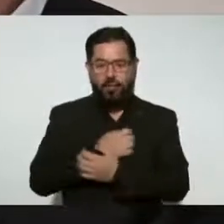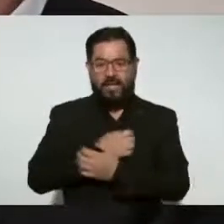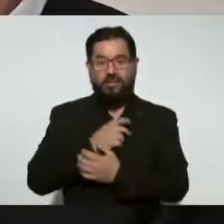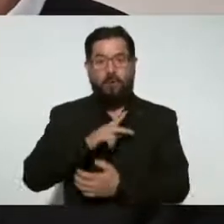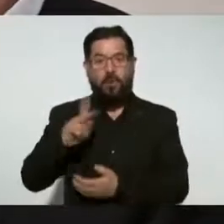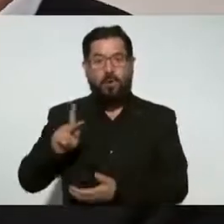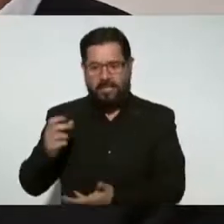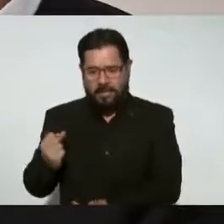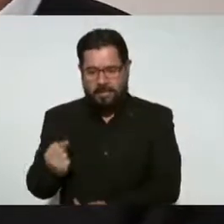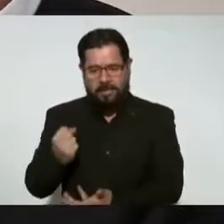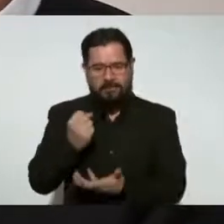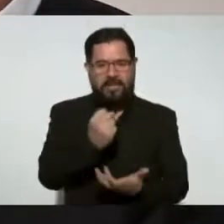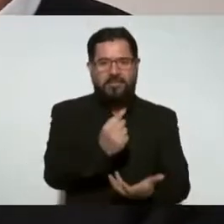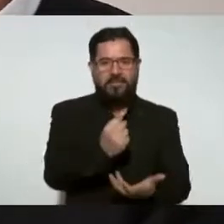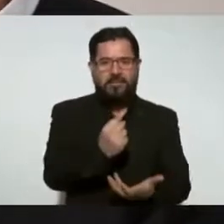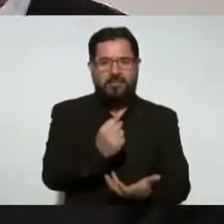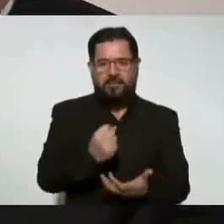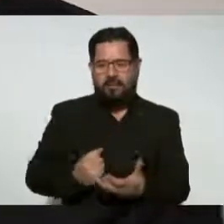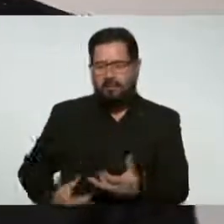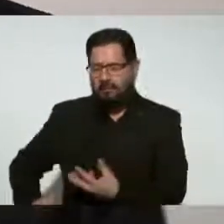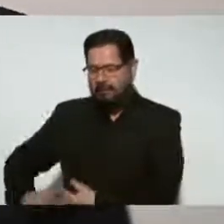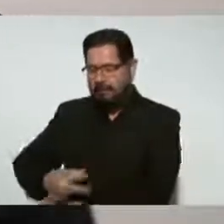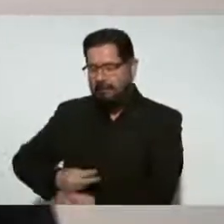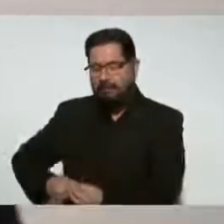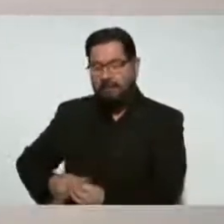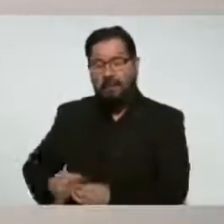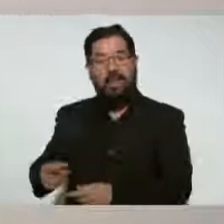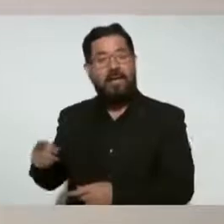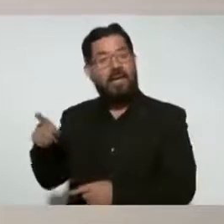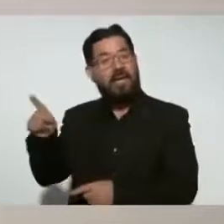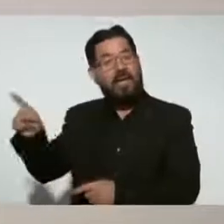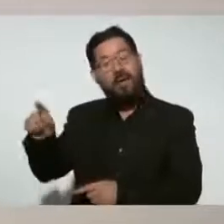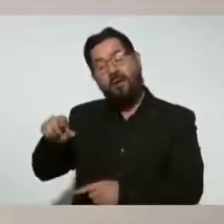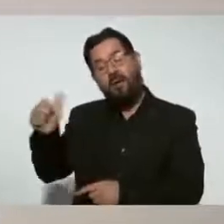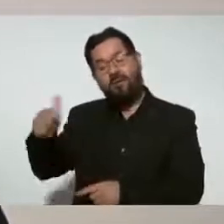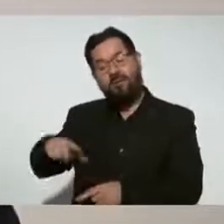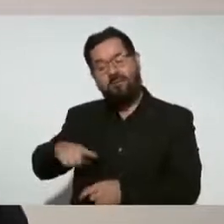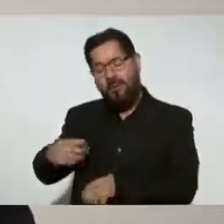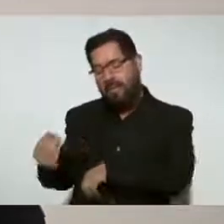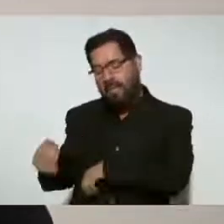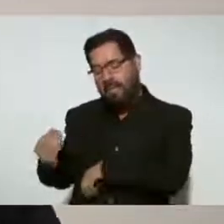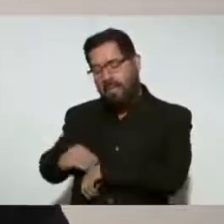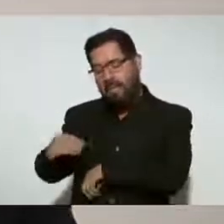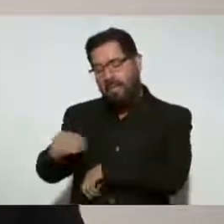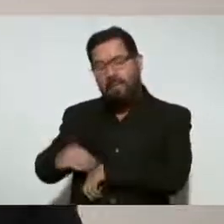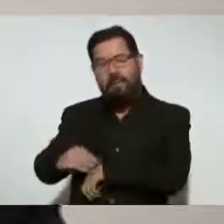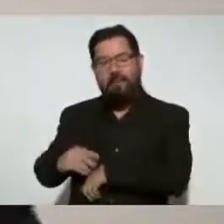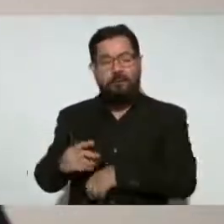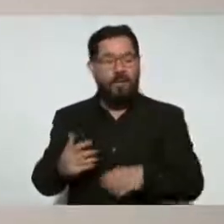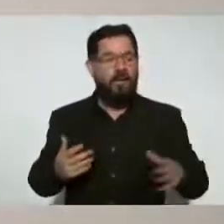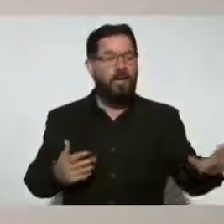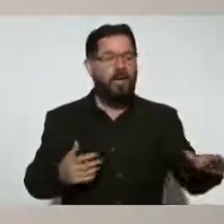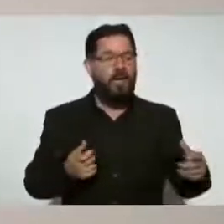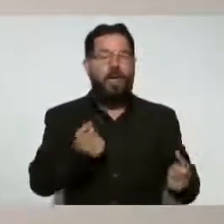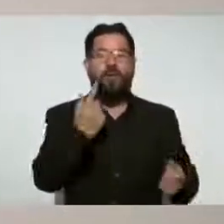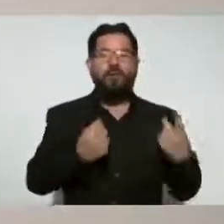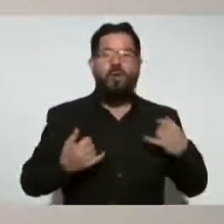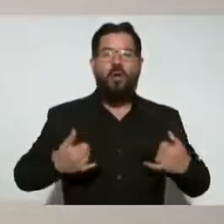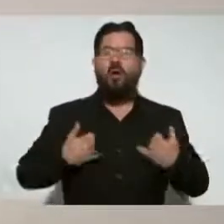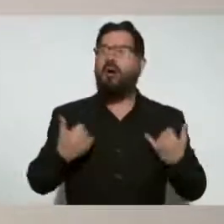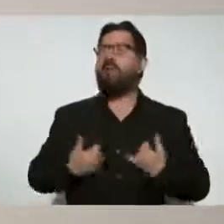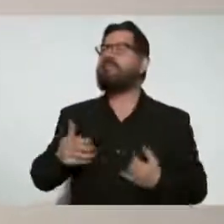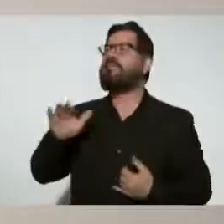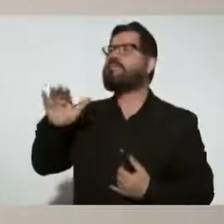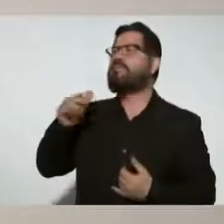se utilizó de pretexto para rechazar a los jóvenes que querían ingresar a las escuelas